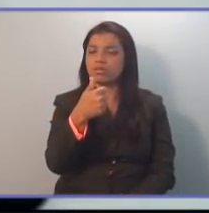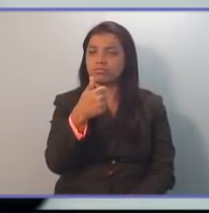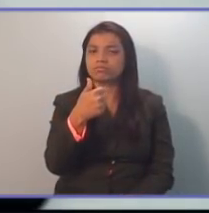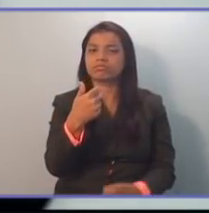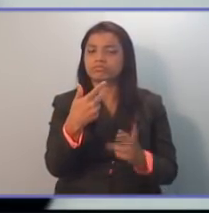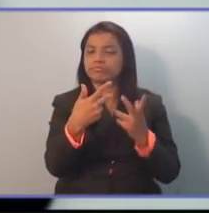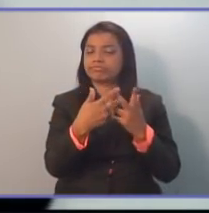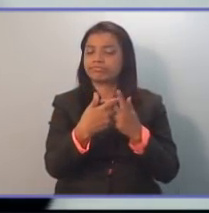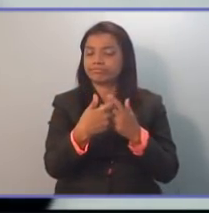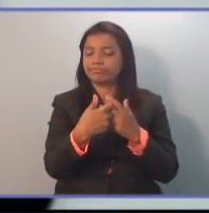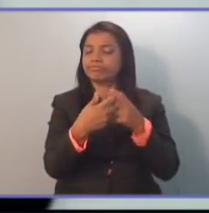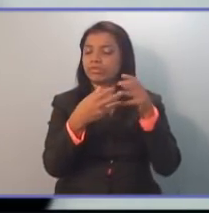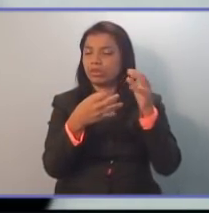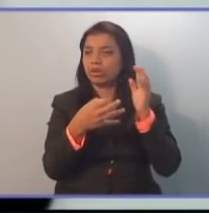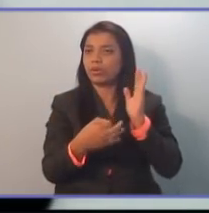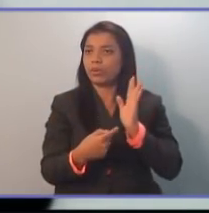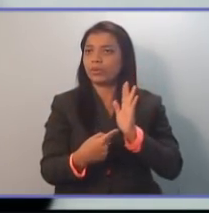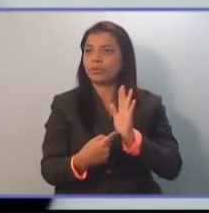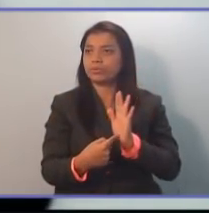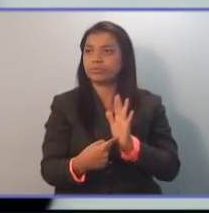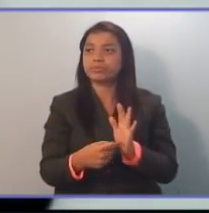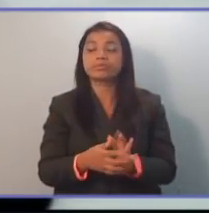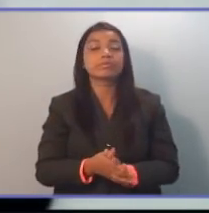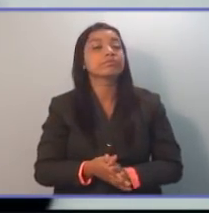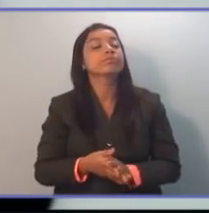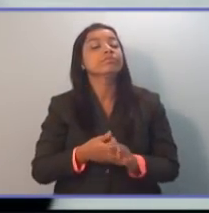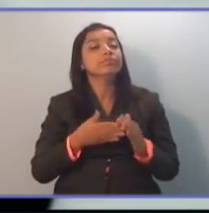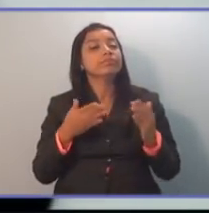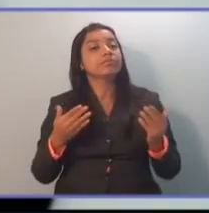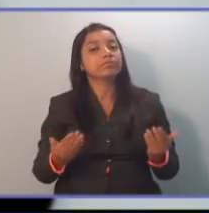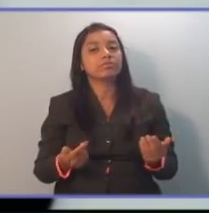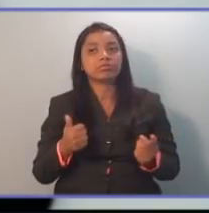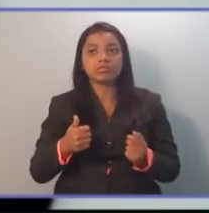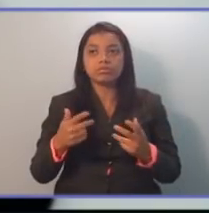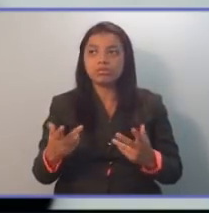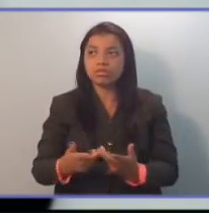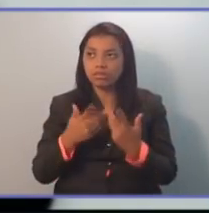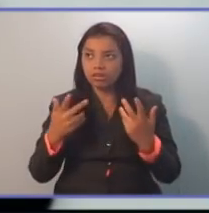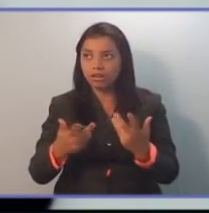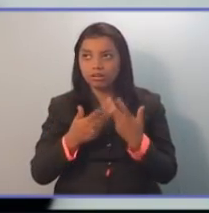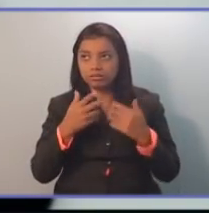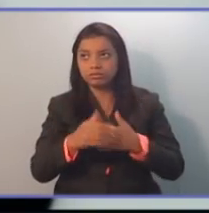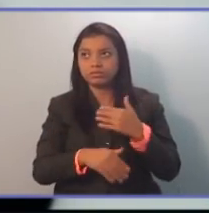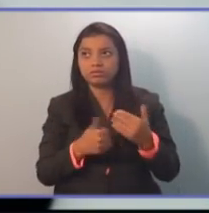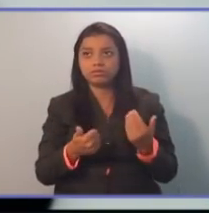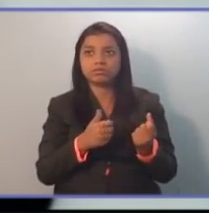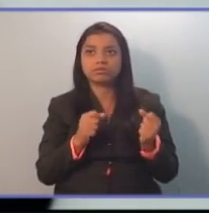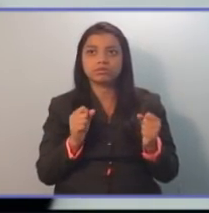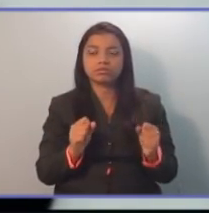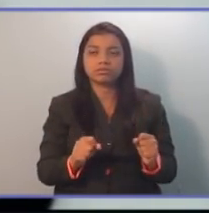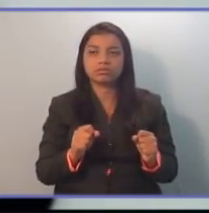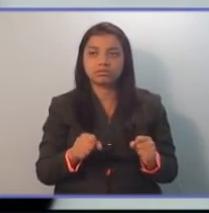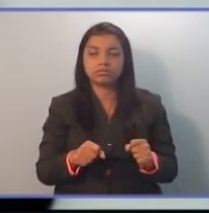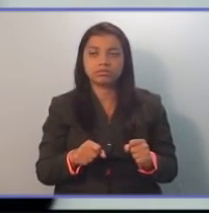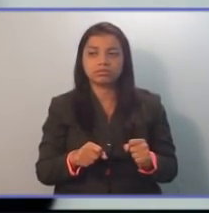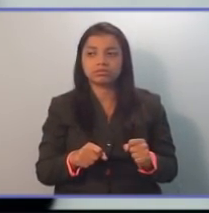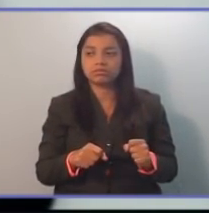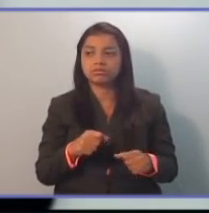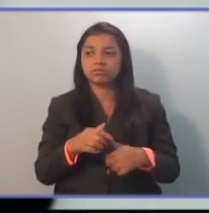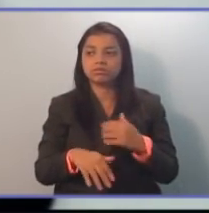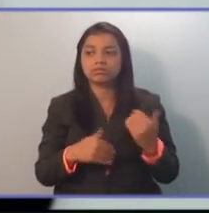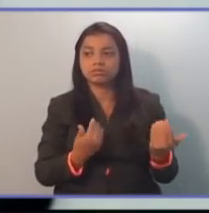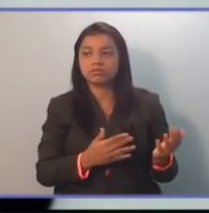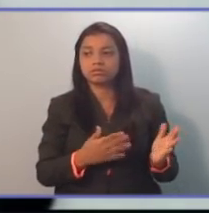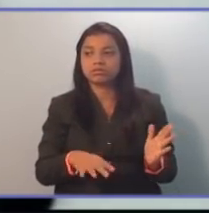Creo que eso en alguna medida, aunado a toda esa investigación que se hace por medio de